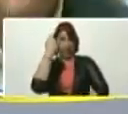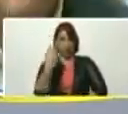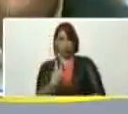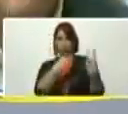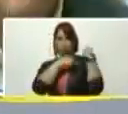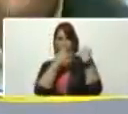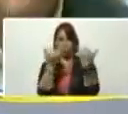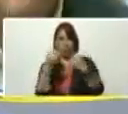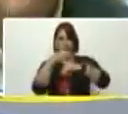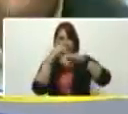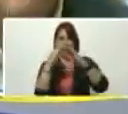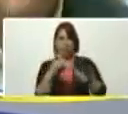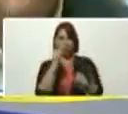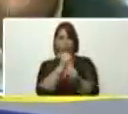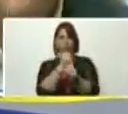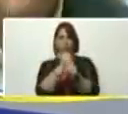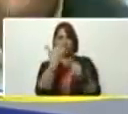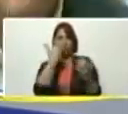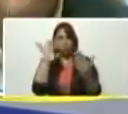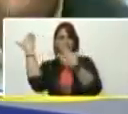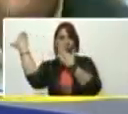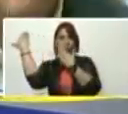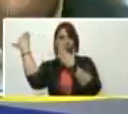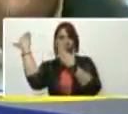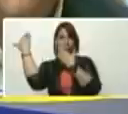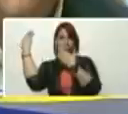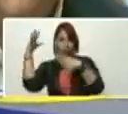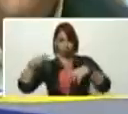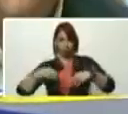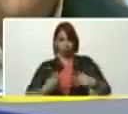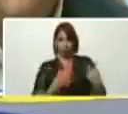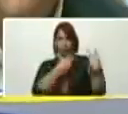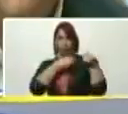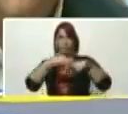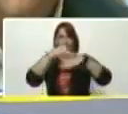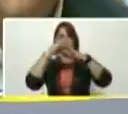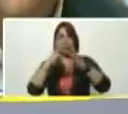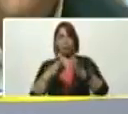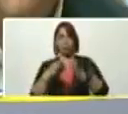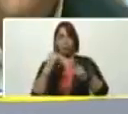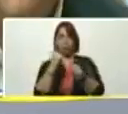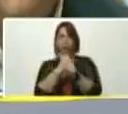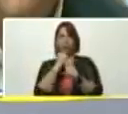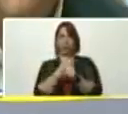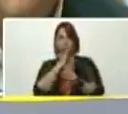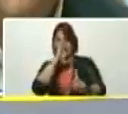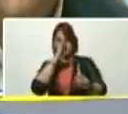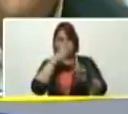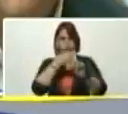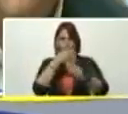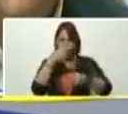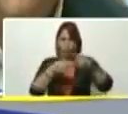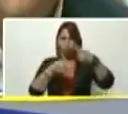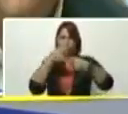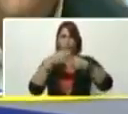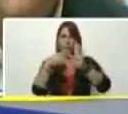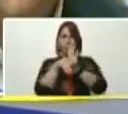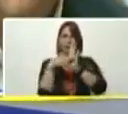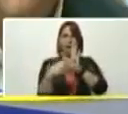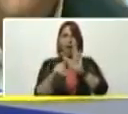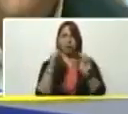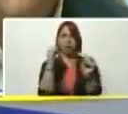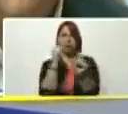Acarigua. Francisco Torrealba asume las riendas del Ministerio del Trabajo para ir a construir los derechos de la clase